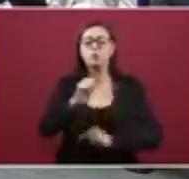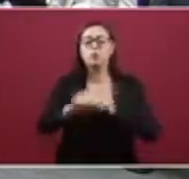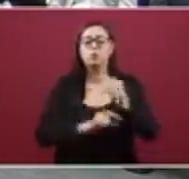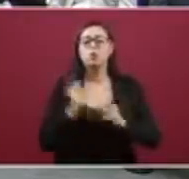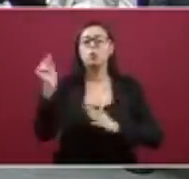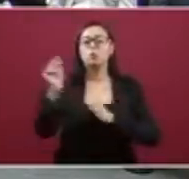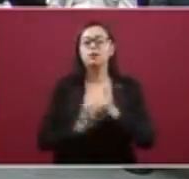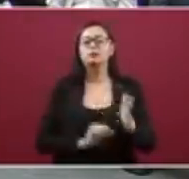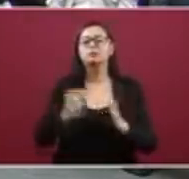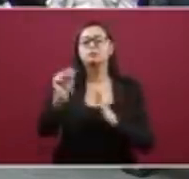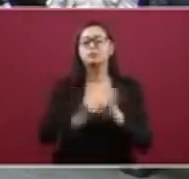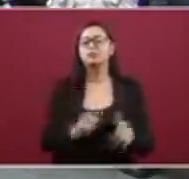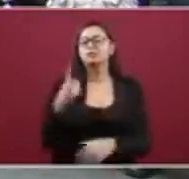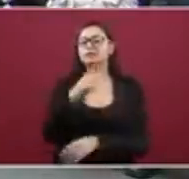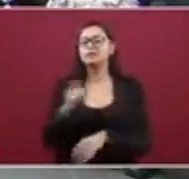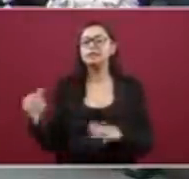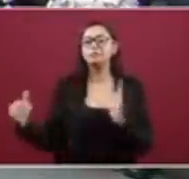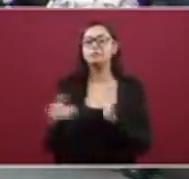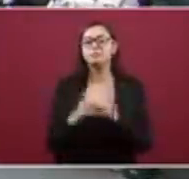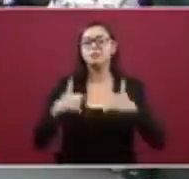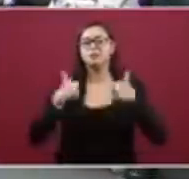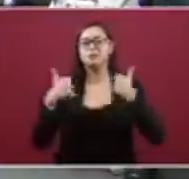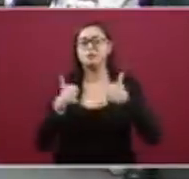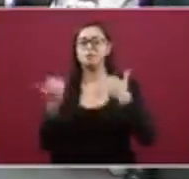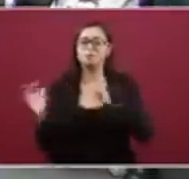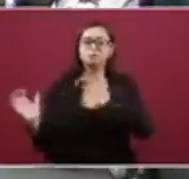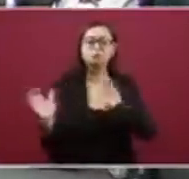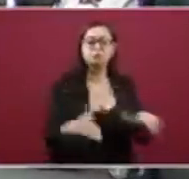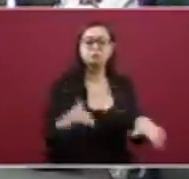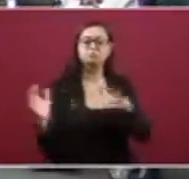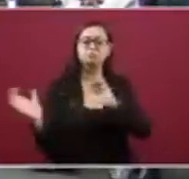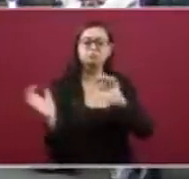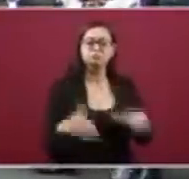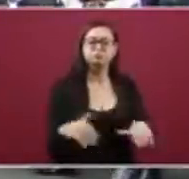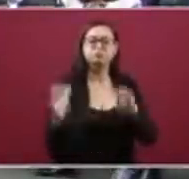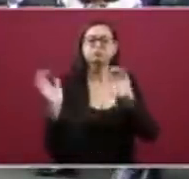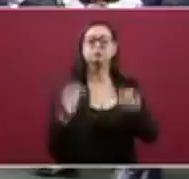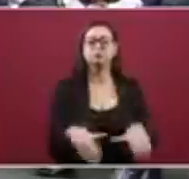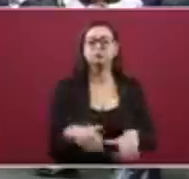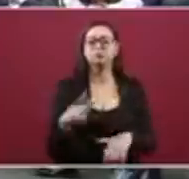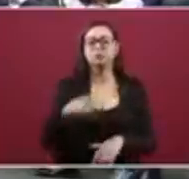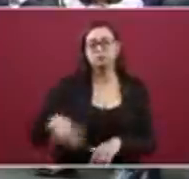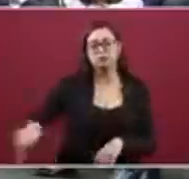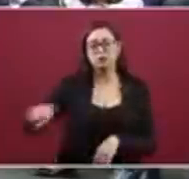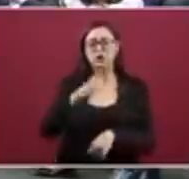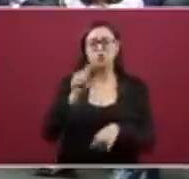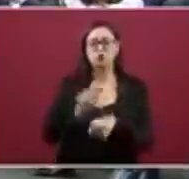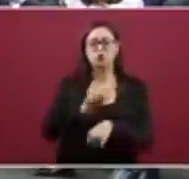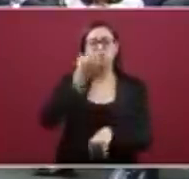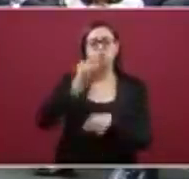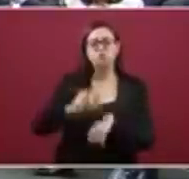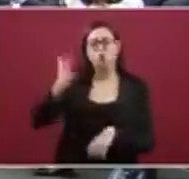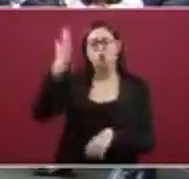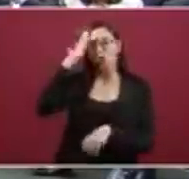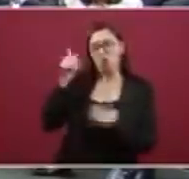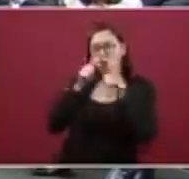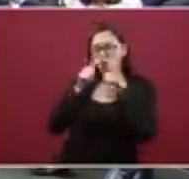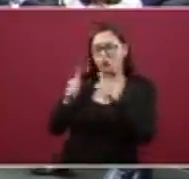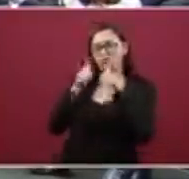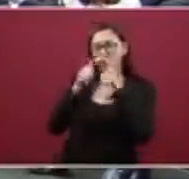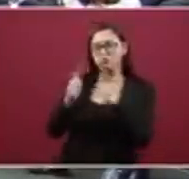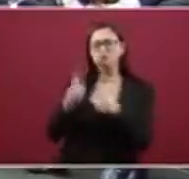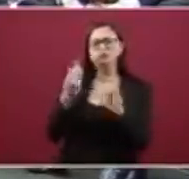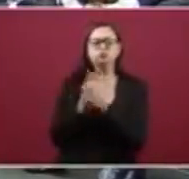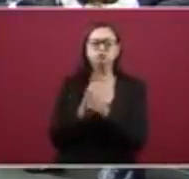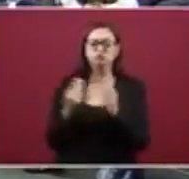100 mil jóvenes más con sus respectivos tutores quienes no sólo los